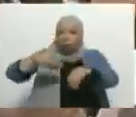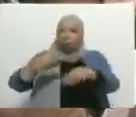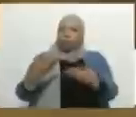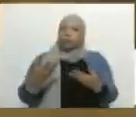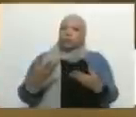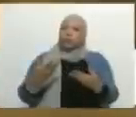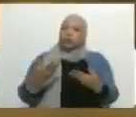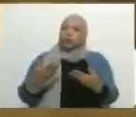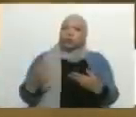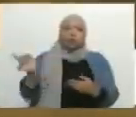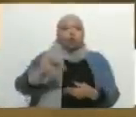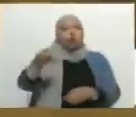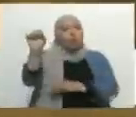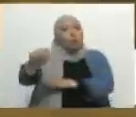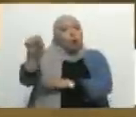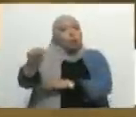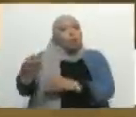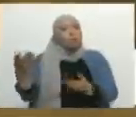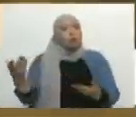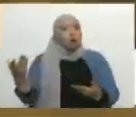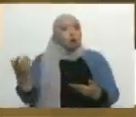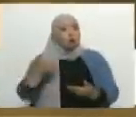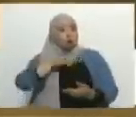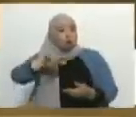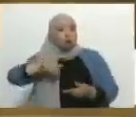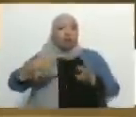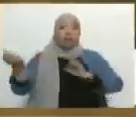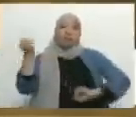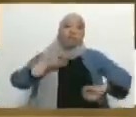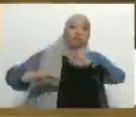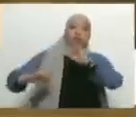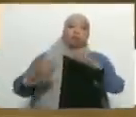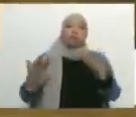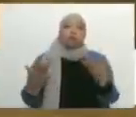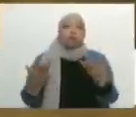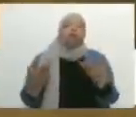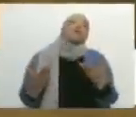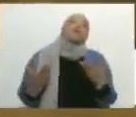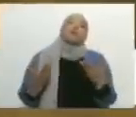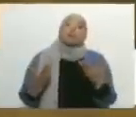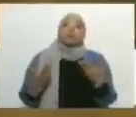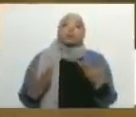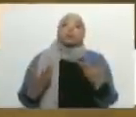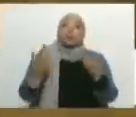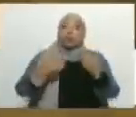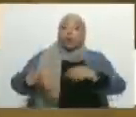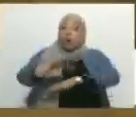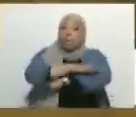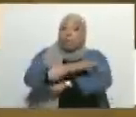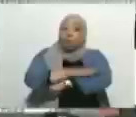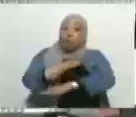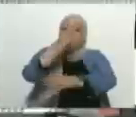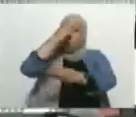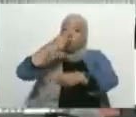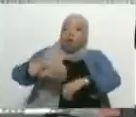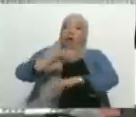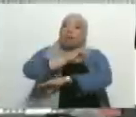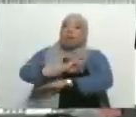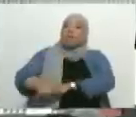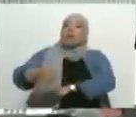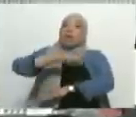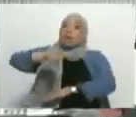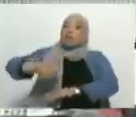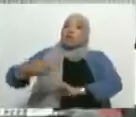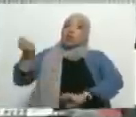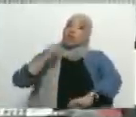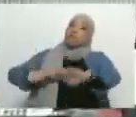No somos autistas, pero estamos aquí para defenderlos. Y en aras de la coherencia, es nuestro deber